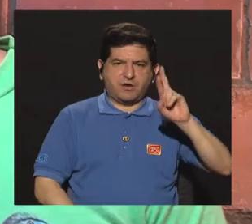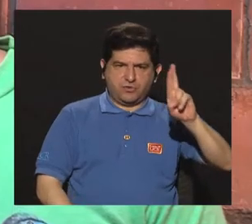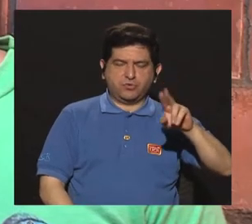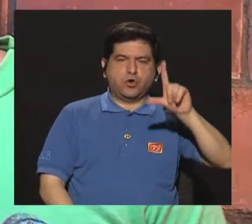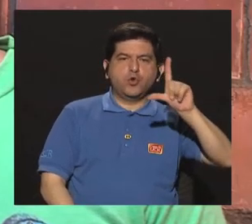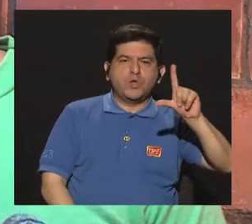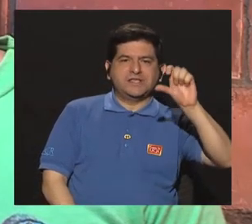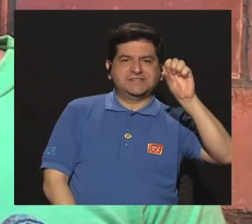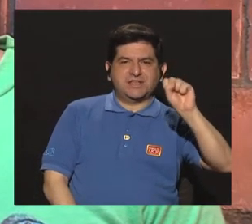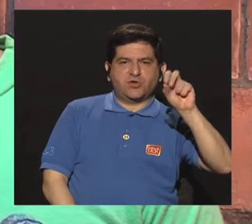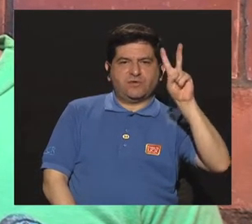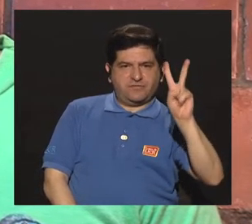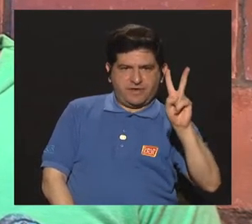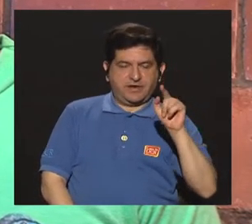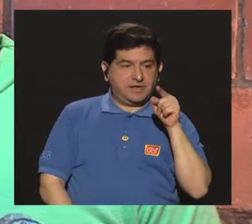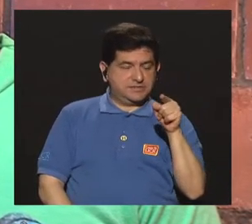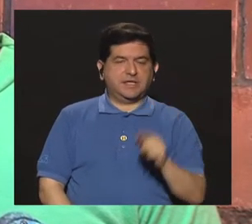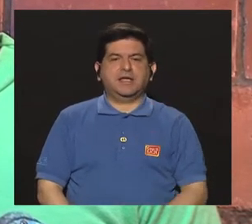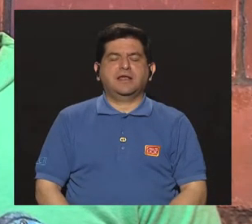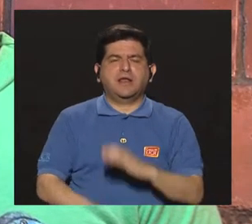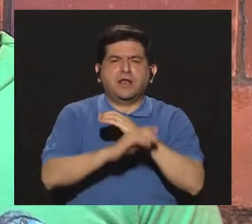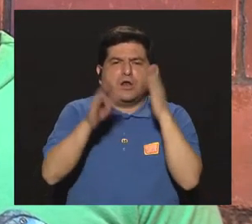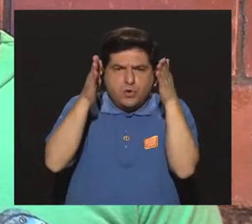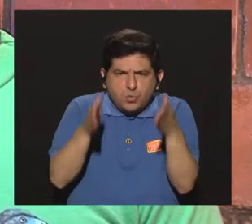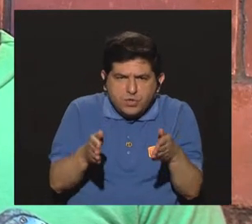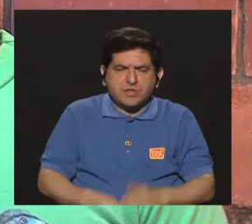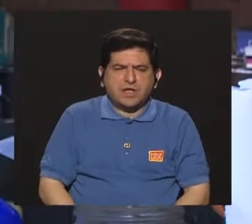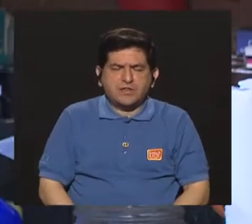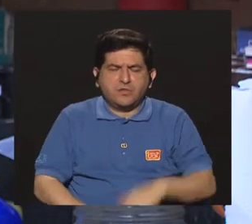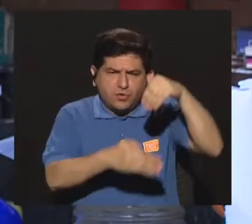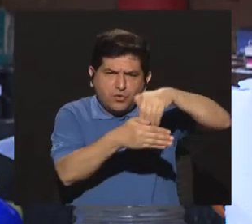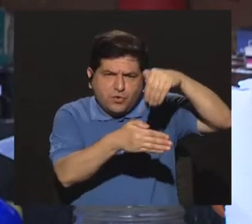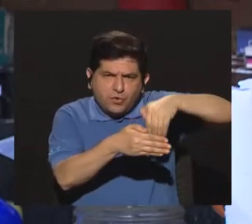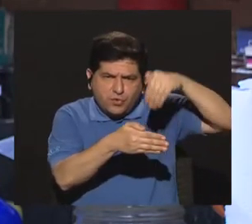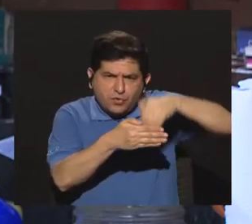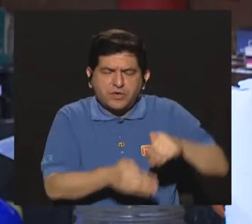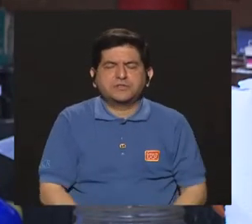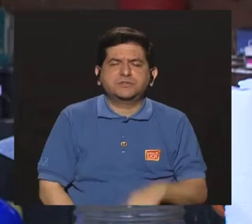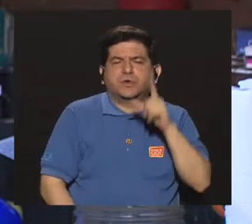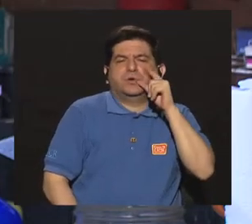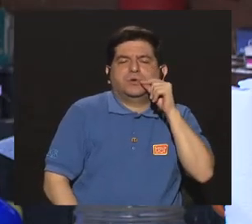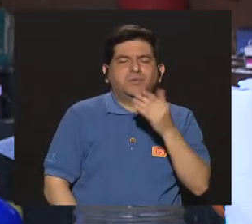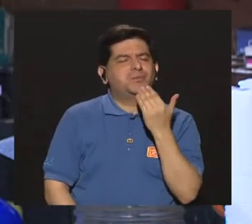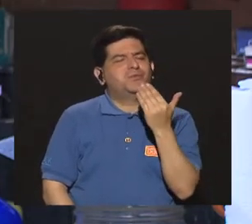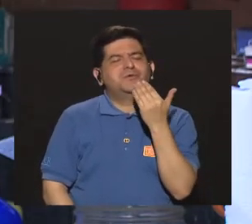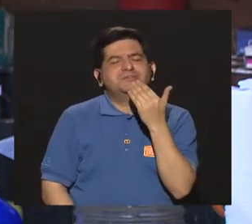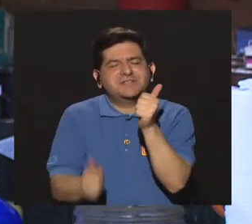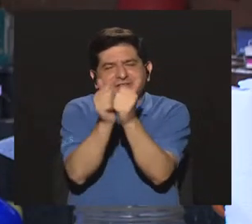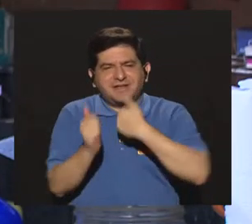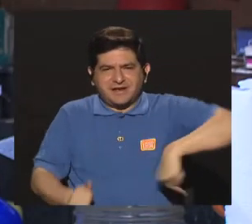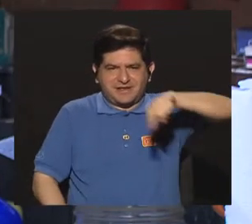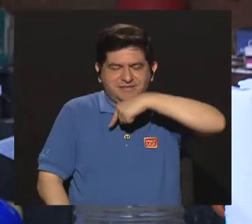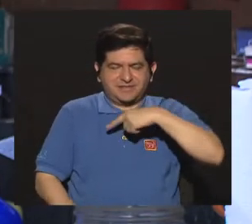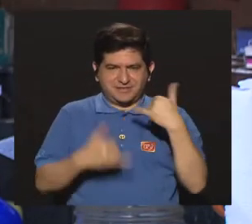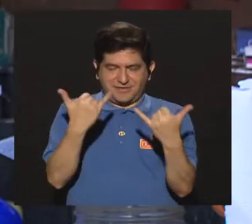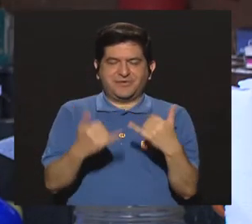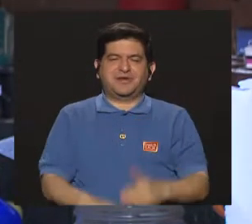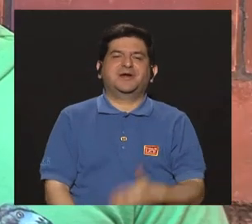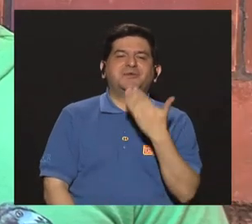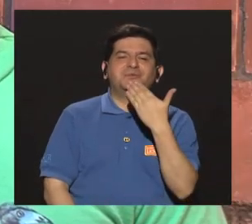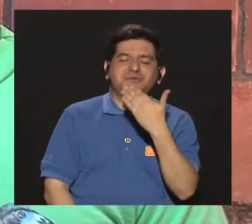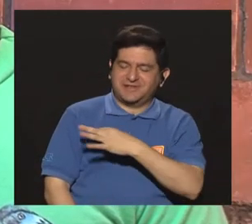doctor luis sandoval vargas quien es el curador de la colección de aves muchas gracias luis por acompañarnos